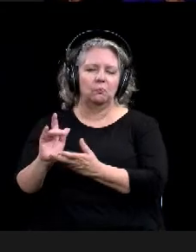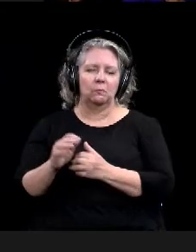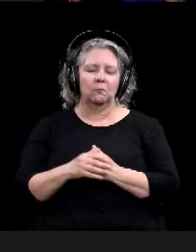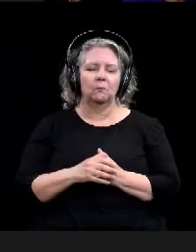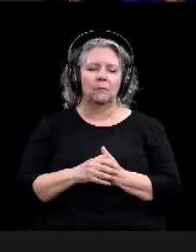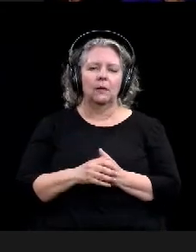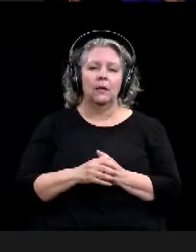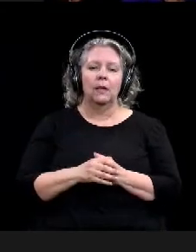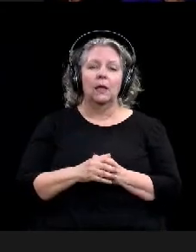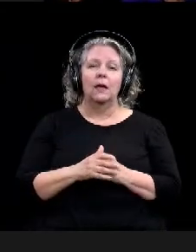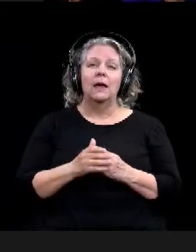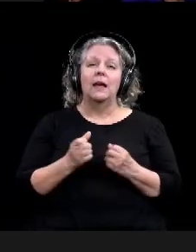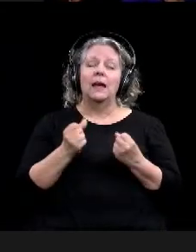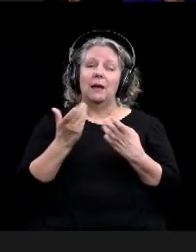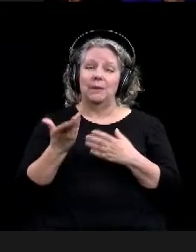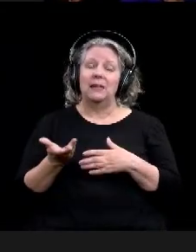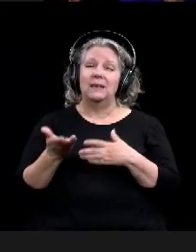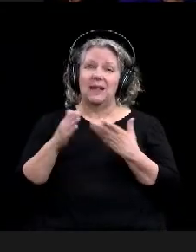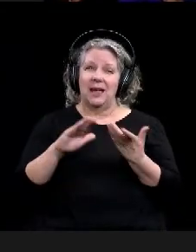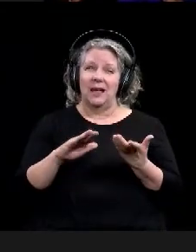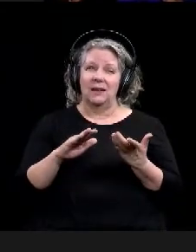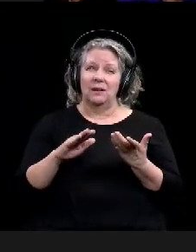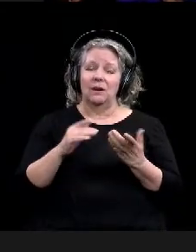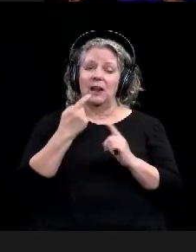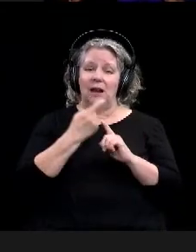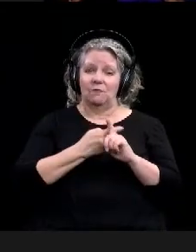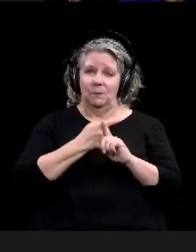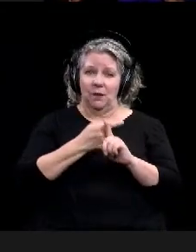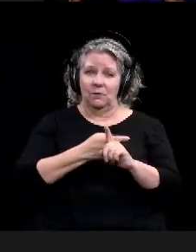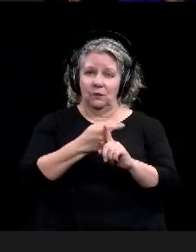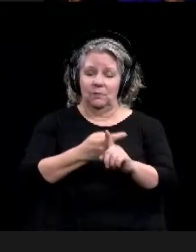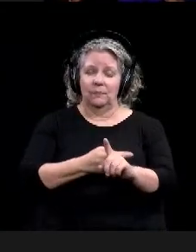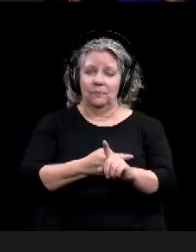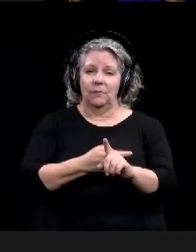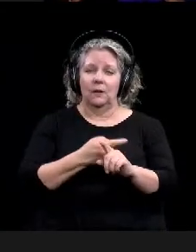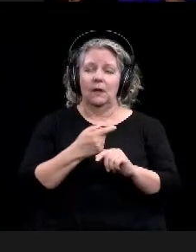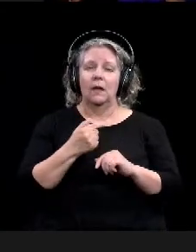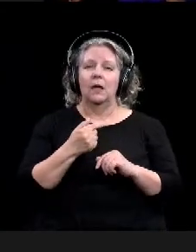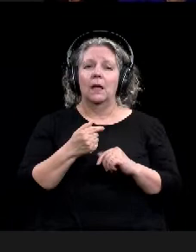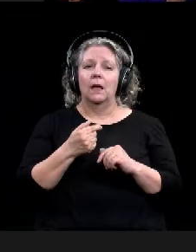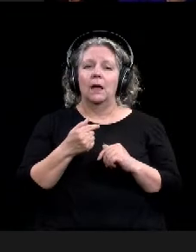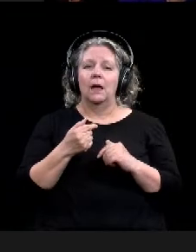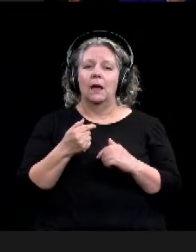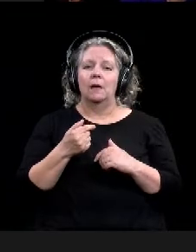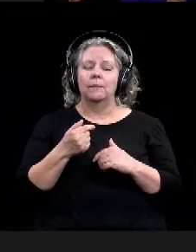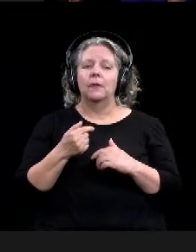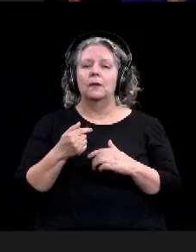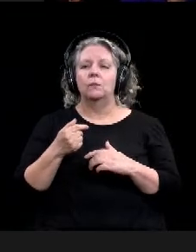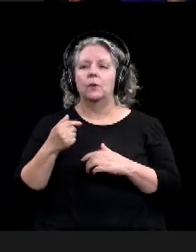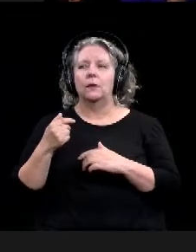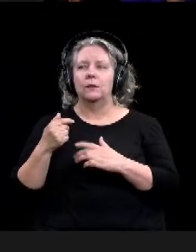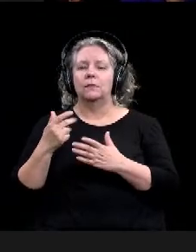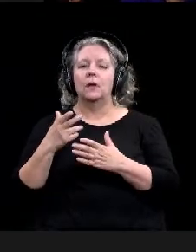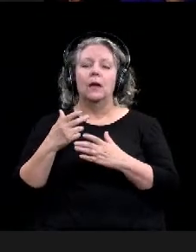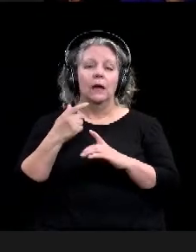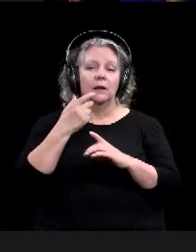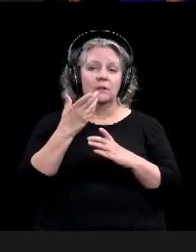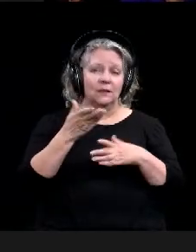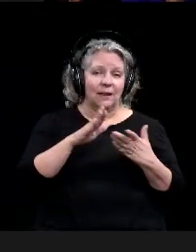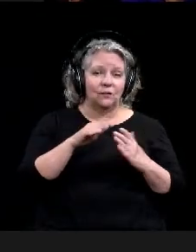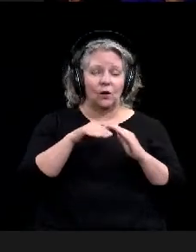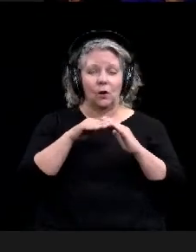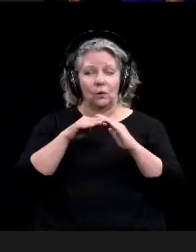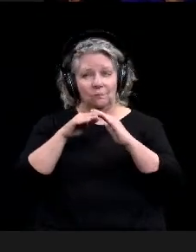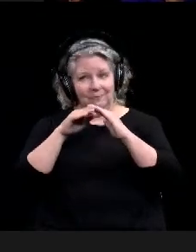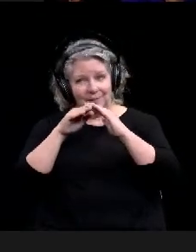fatalidades y hospitalizaciones en qué camino e incidentes nuevos casos podemos